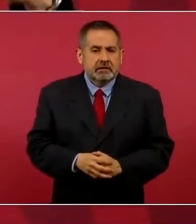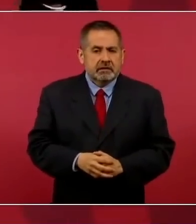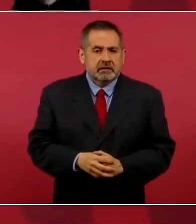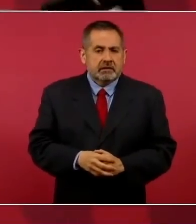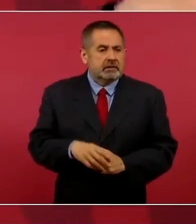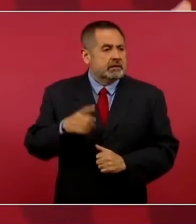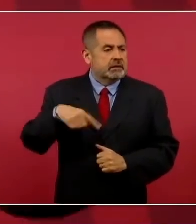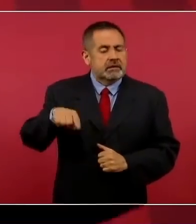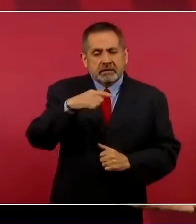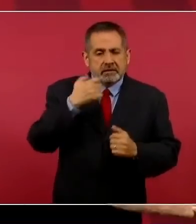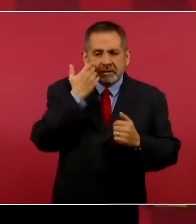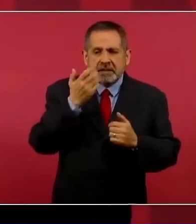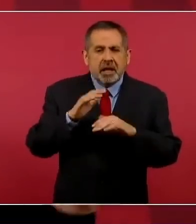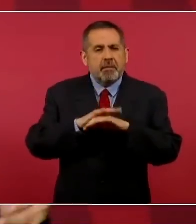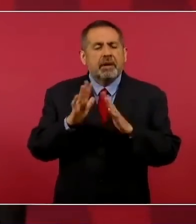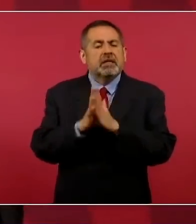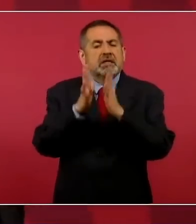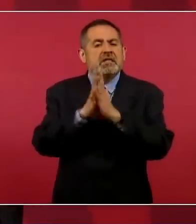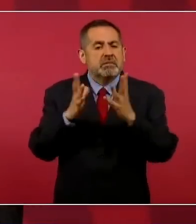participar y elegir